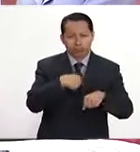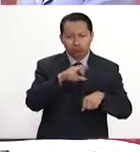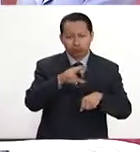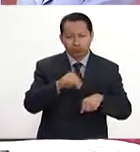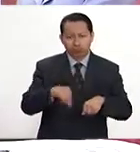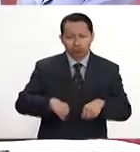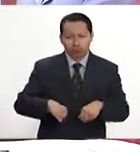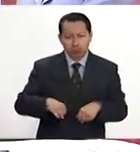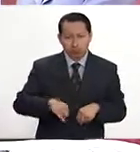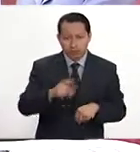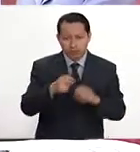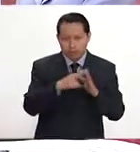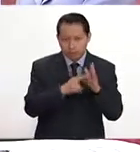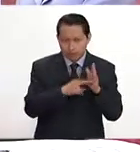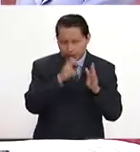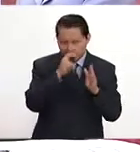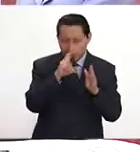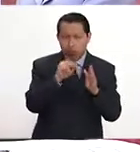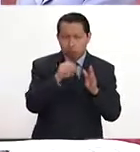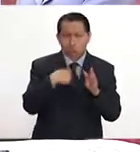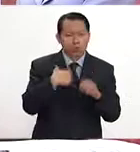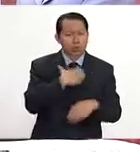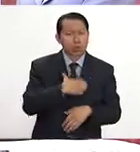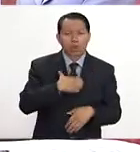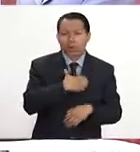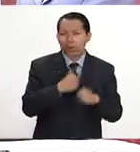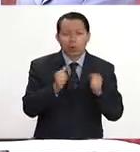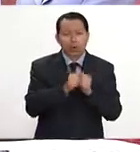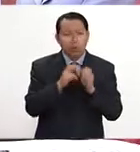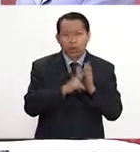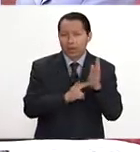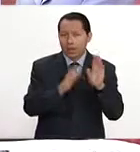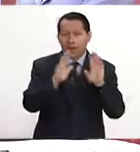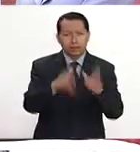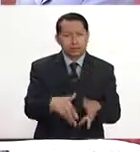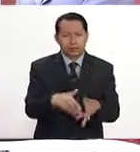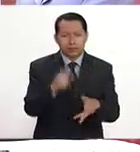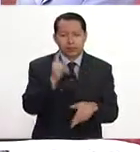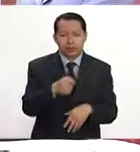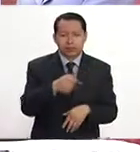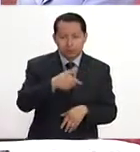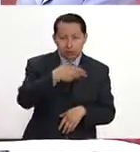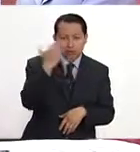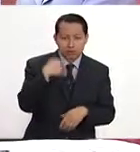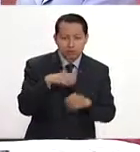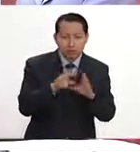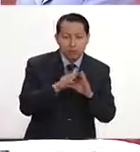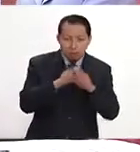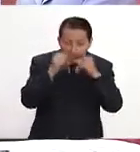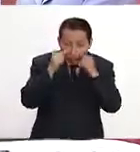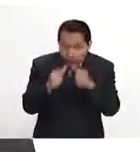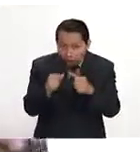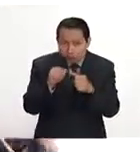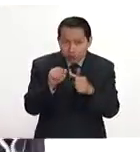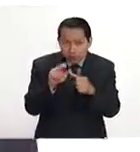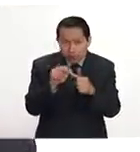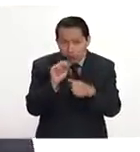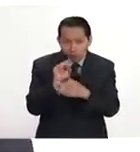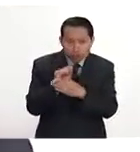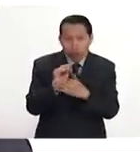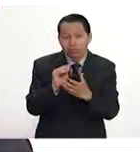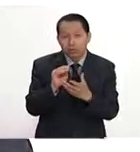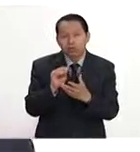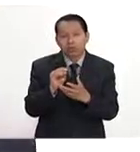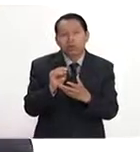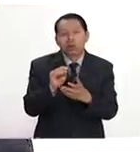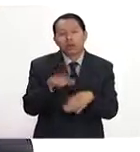interesa reglas de origen más estrictas, yo estoy contento con las reglas de origen como están, pues no sabemos si lo va a escuchar o simplemente les va a decir, pues